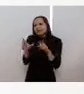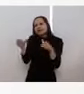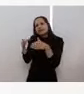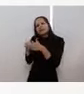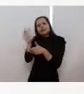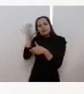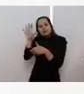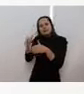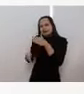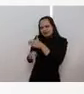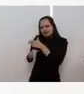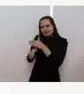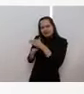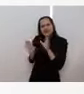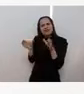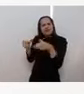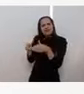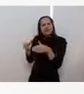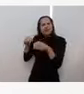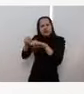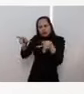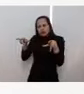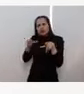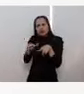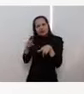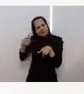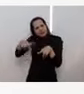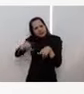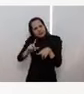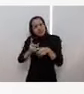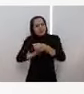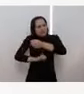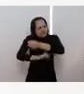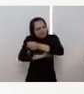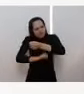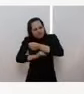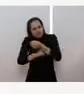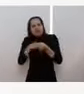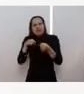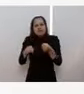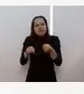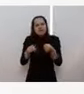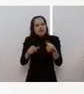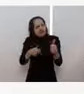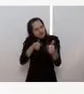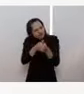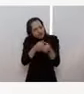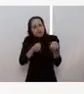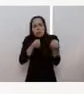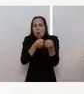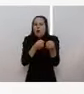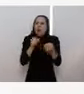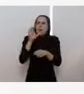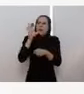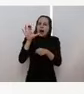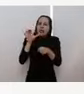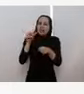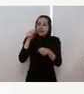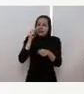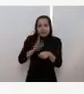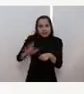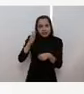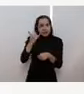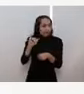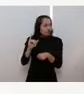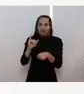a través de los años hemos tenido un respaldo para nuestro país ese respaldo se ha extendido a nivel internacional y es